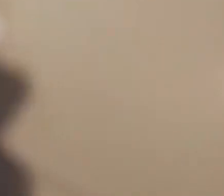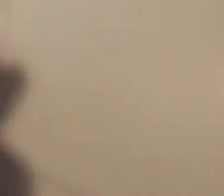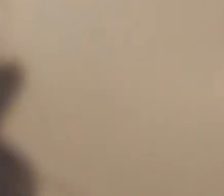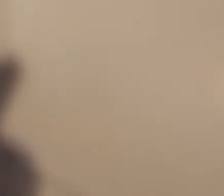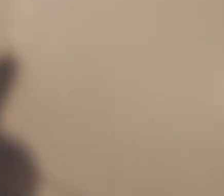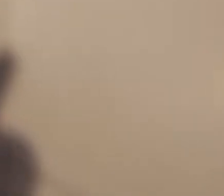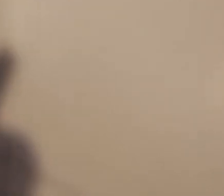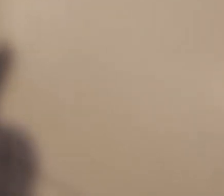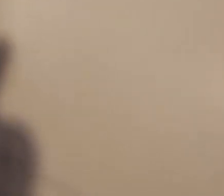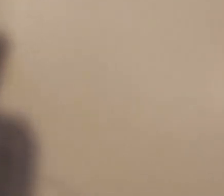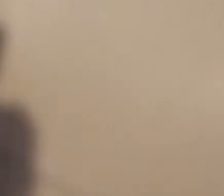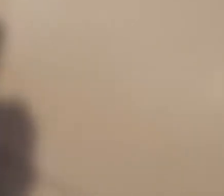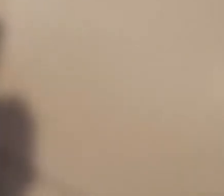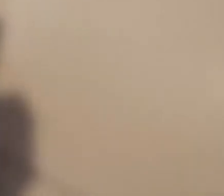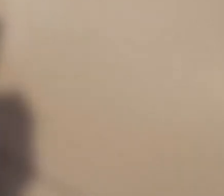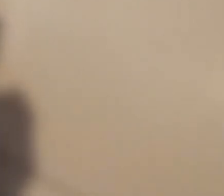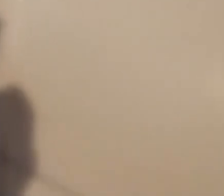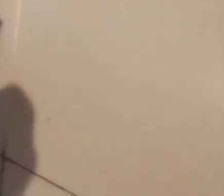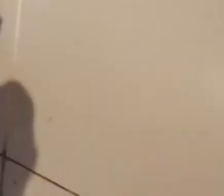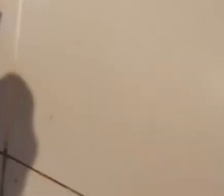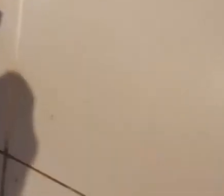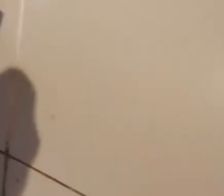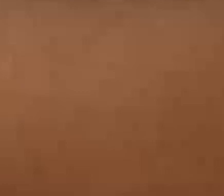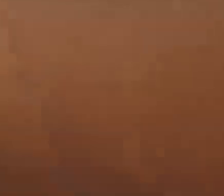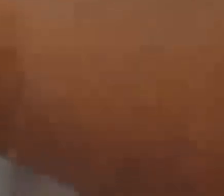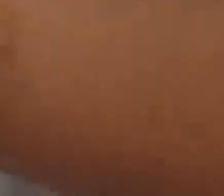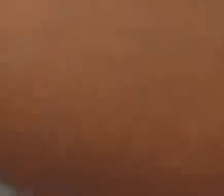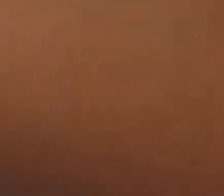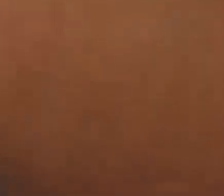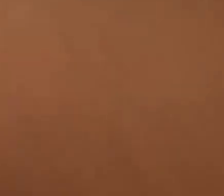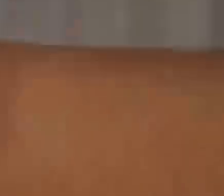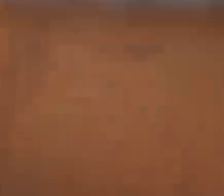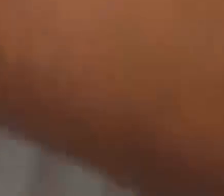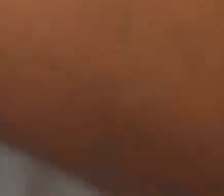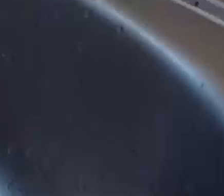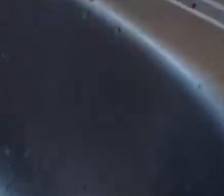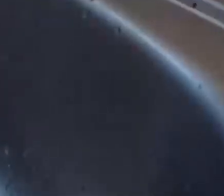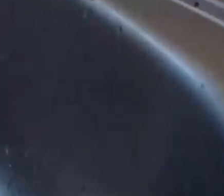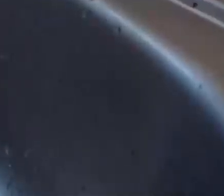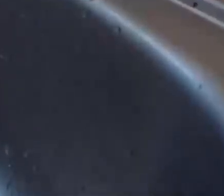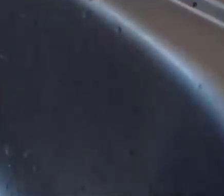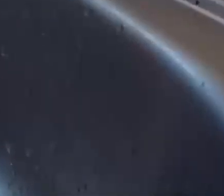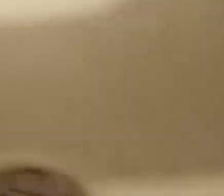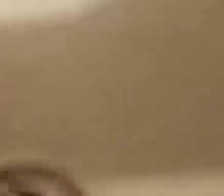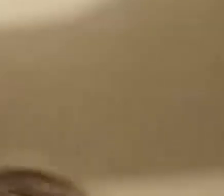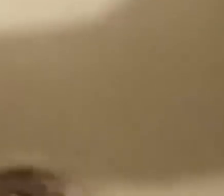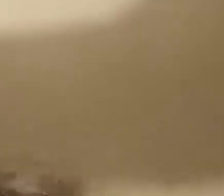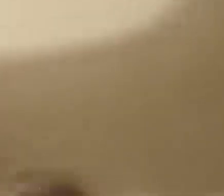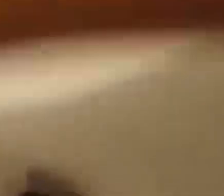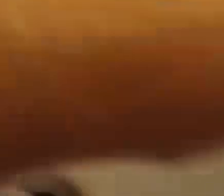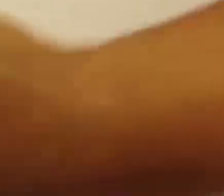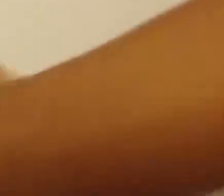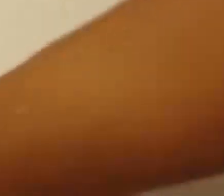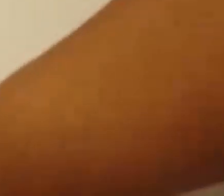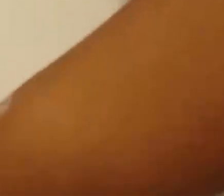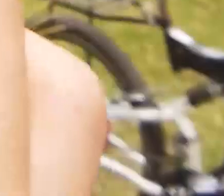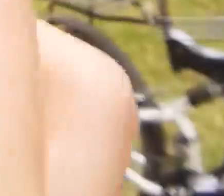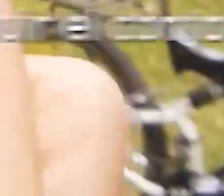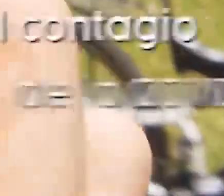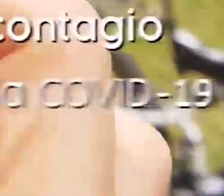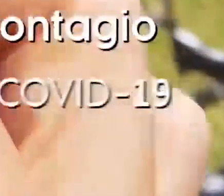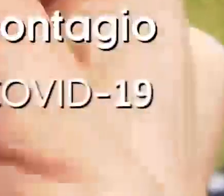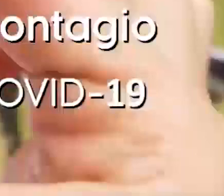¿Por qué es importante el lavado de manos? Lavarte las manos es la mejor manera de prevenir todo tipo de enfermedades